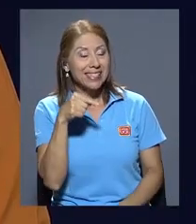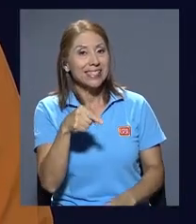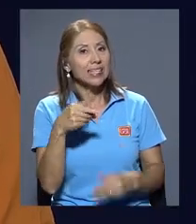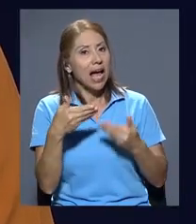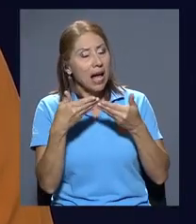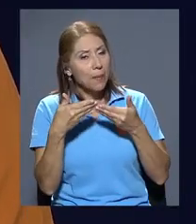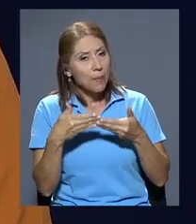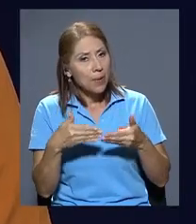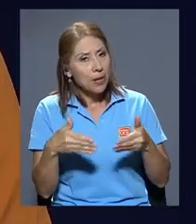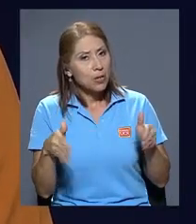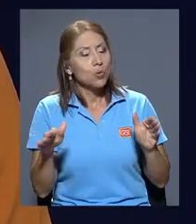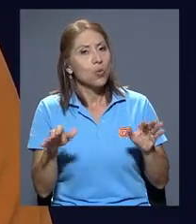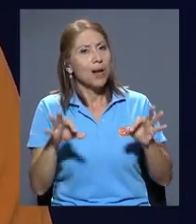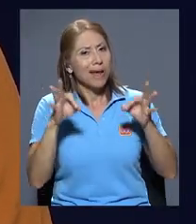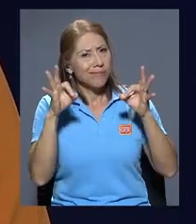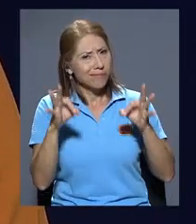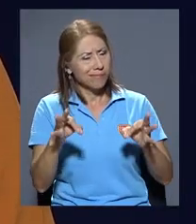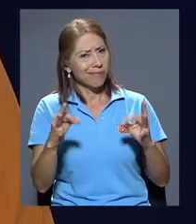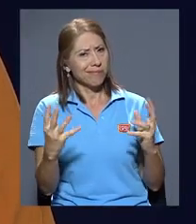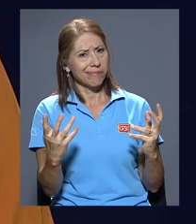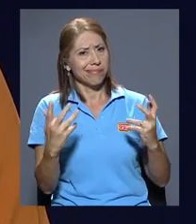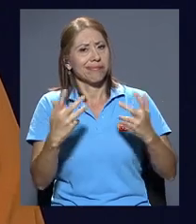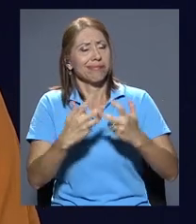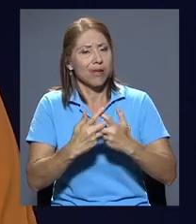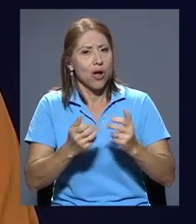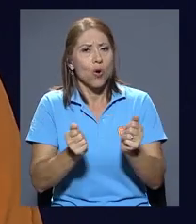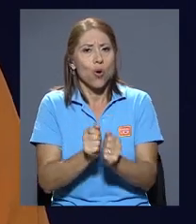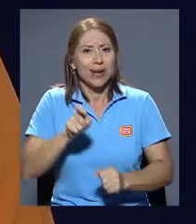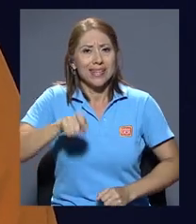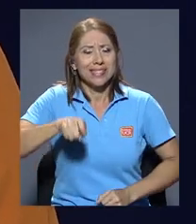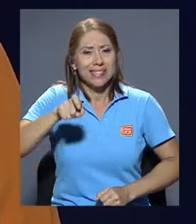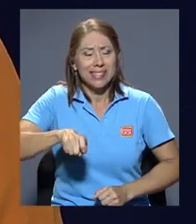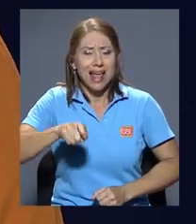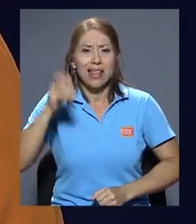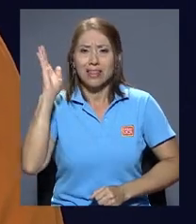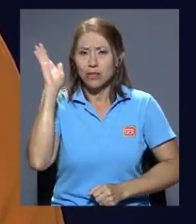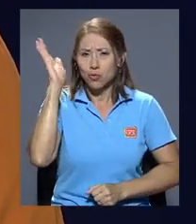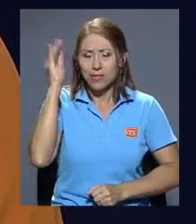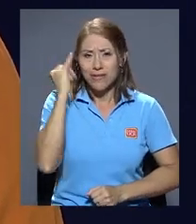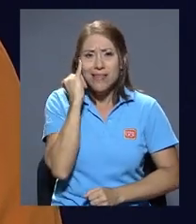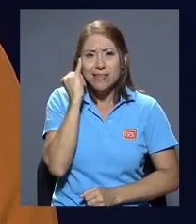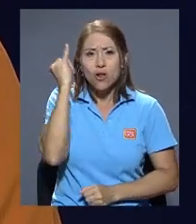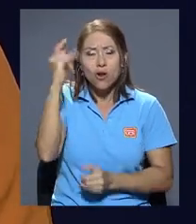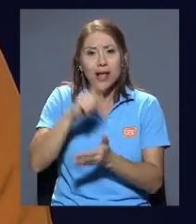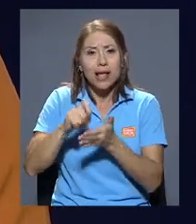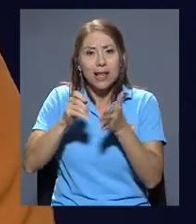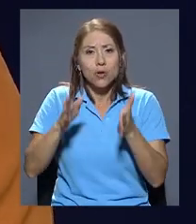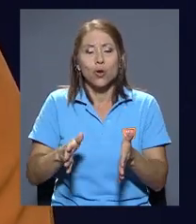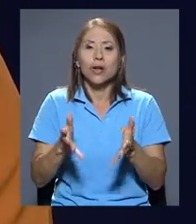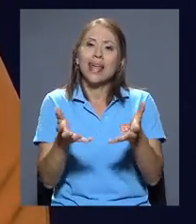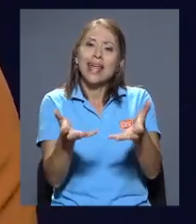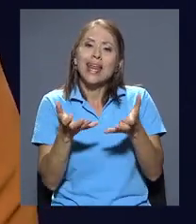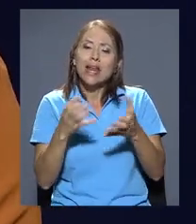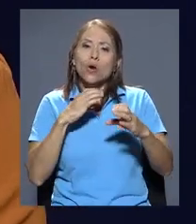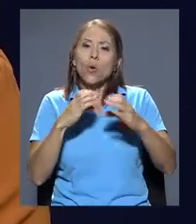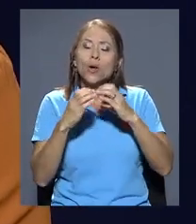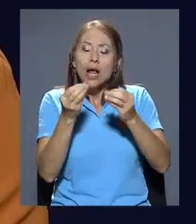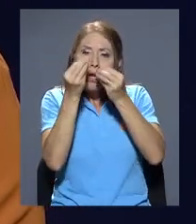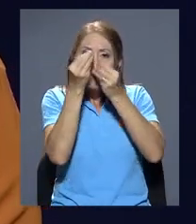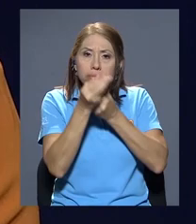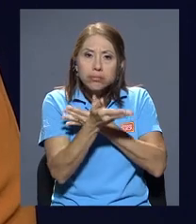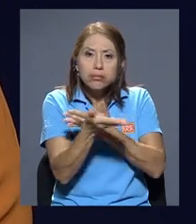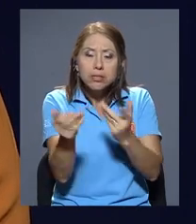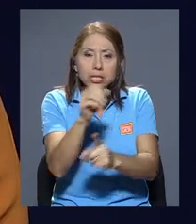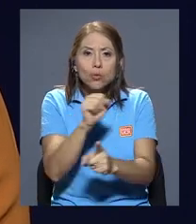la necesidad discursiva e ideológica del autor de querer comunicar y visibilizar esta situación, y que no solamente se cierre